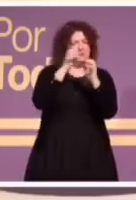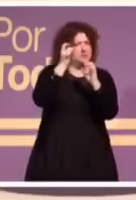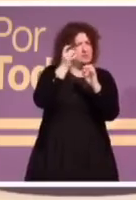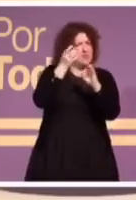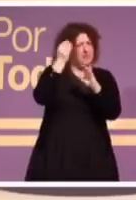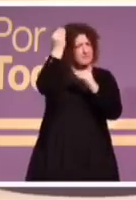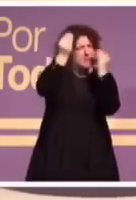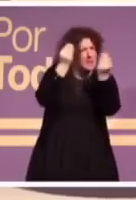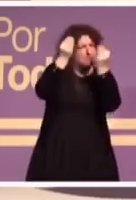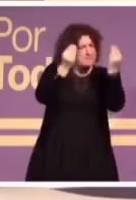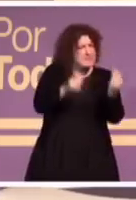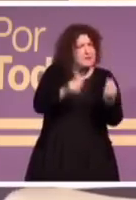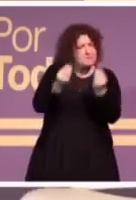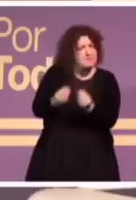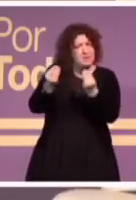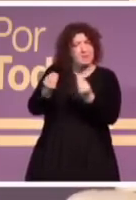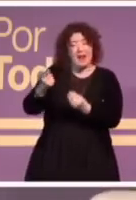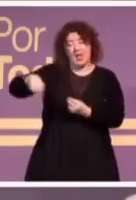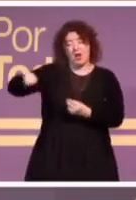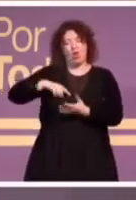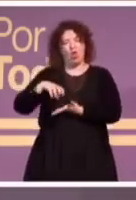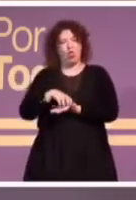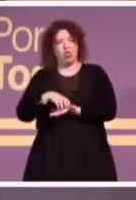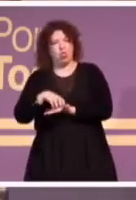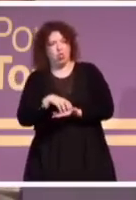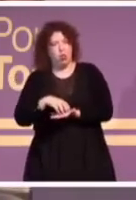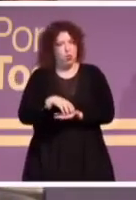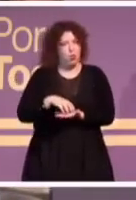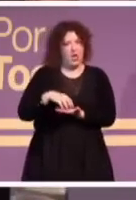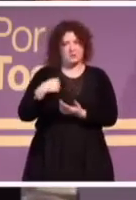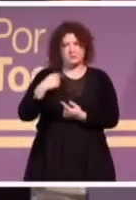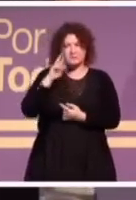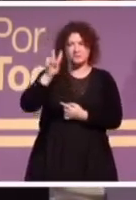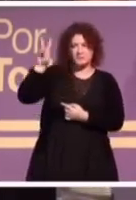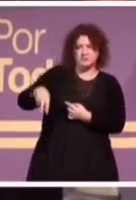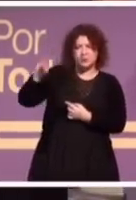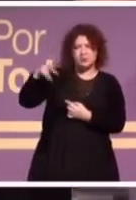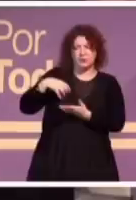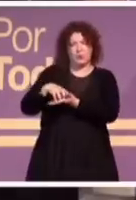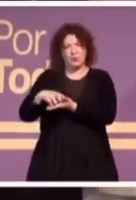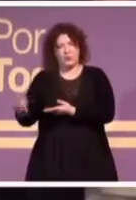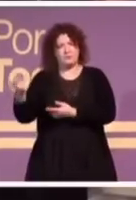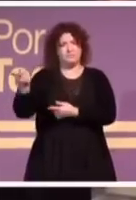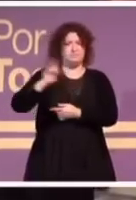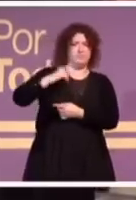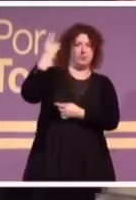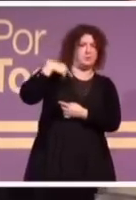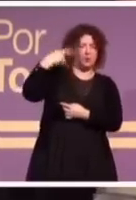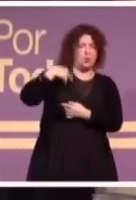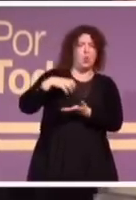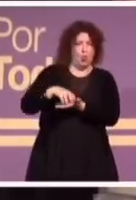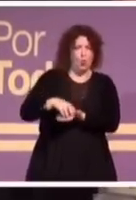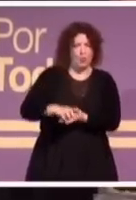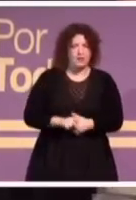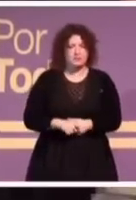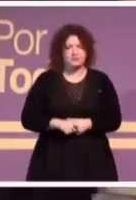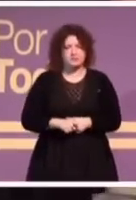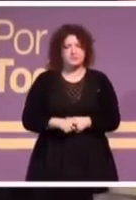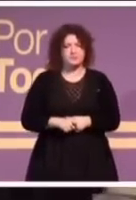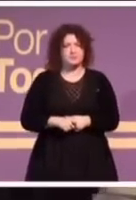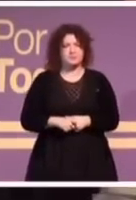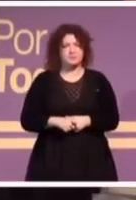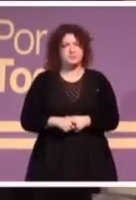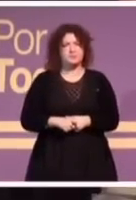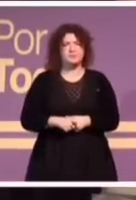que dudemos las unas de las otras, para que siempre tengamos que demostrar que